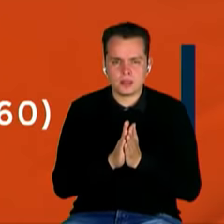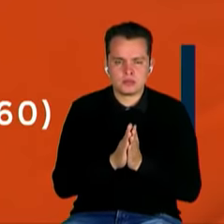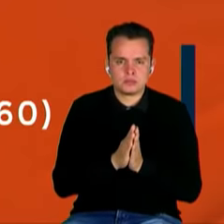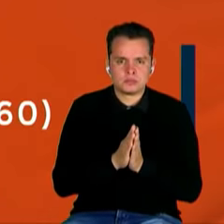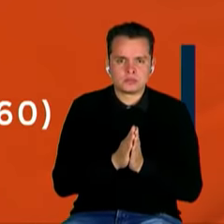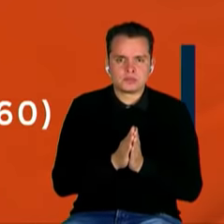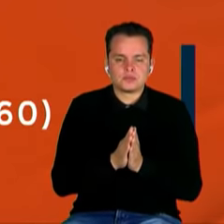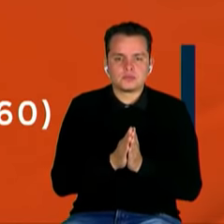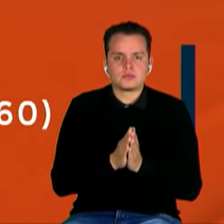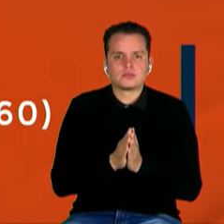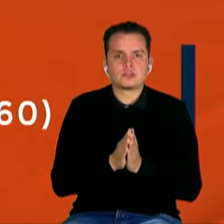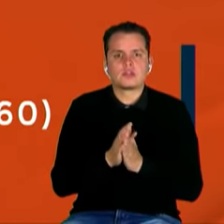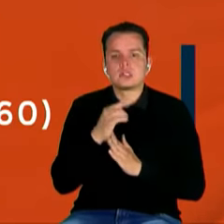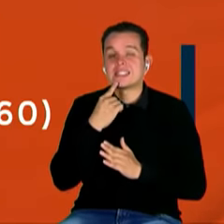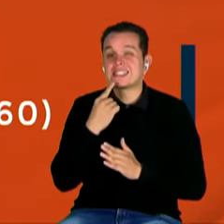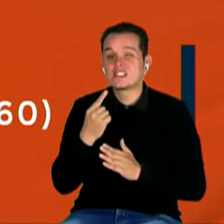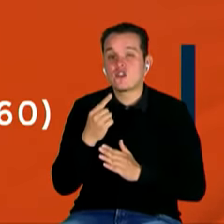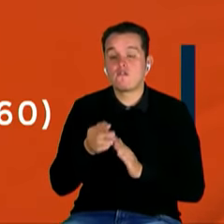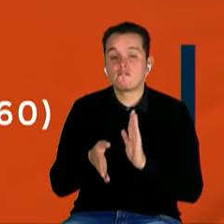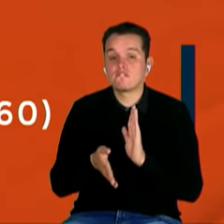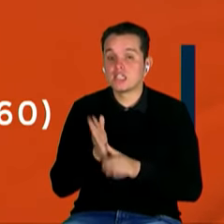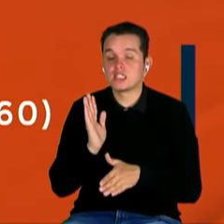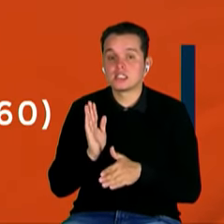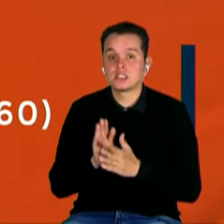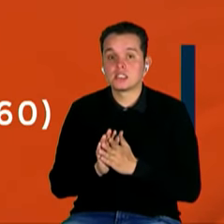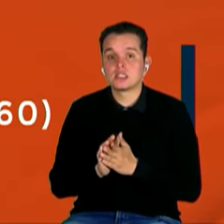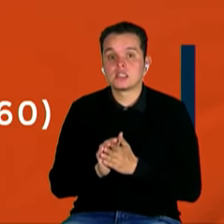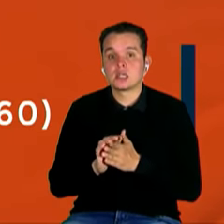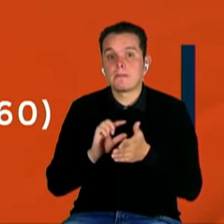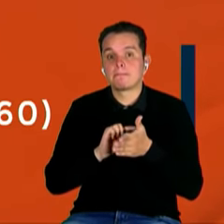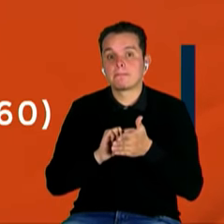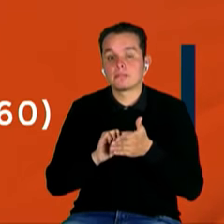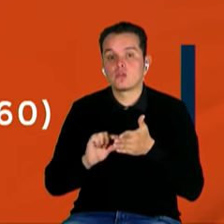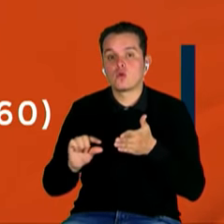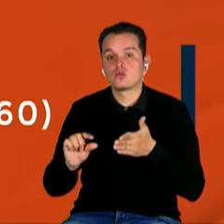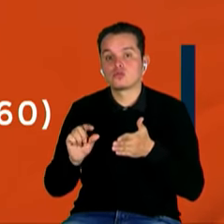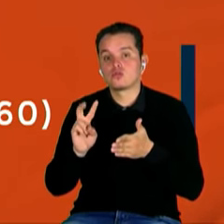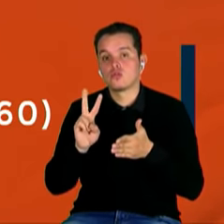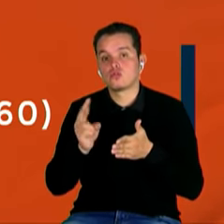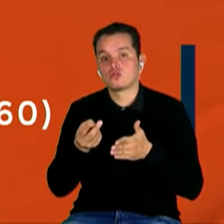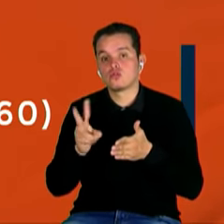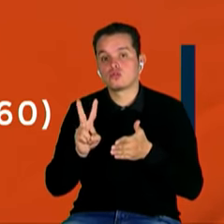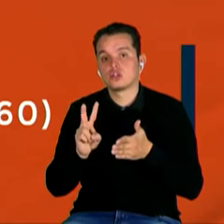ver. Le dijo, vete, 12:1.